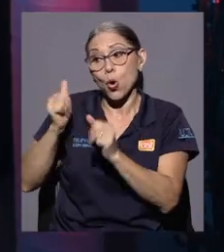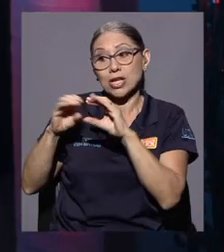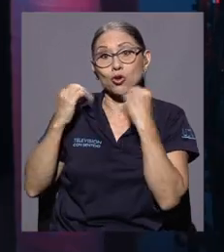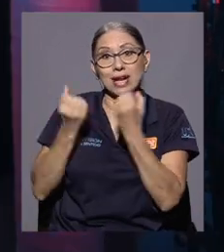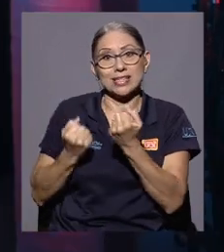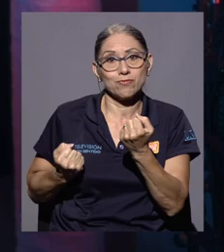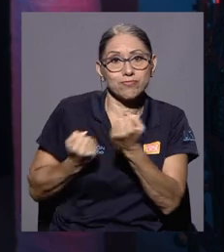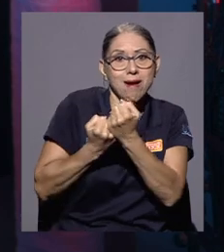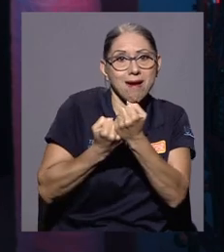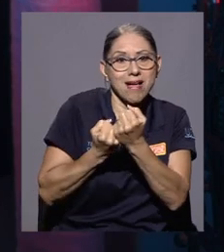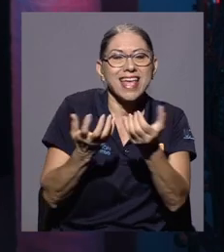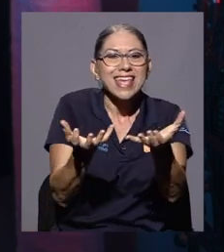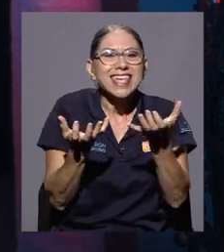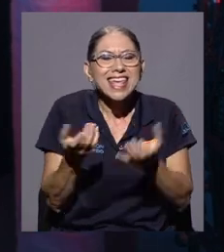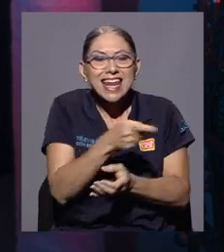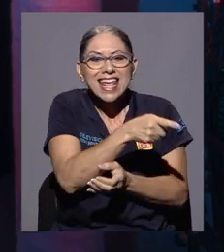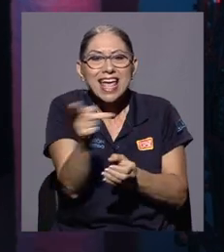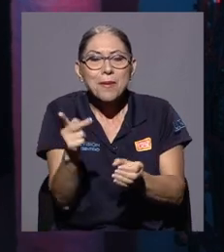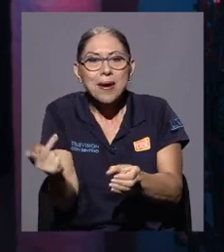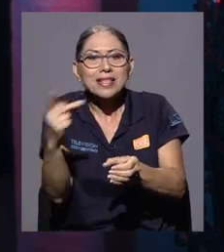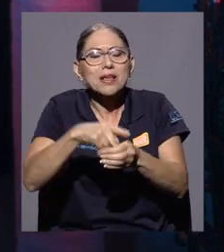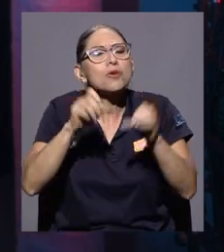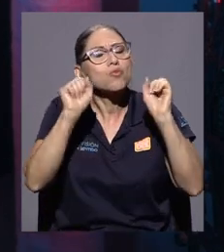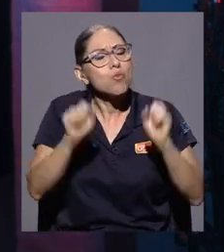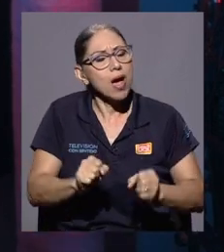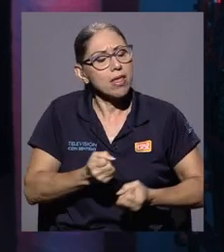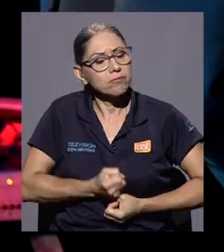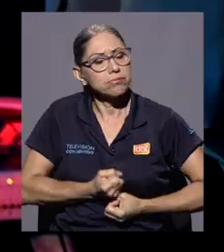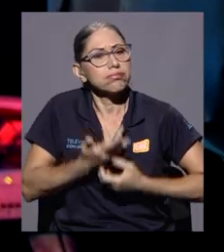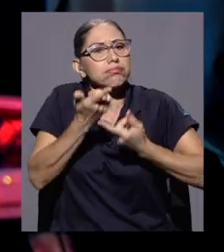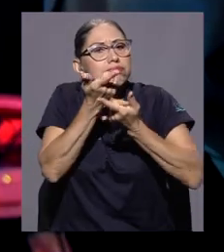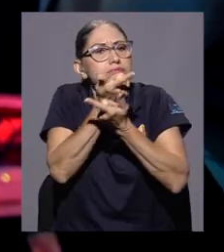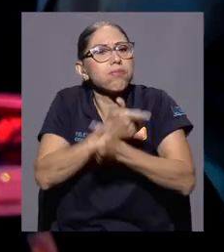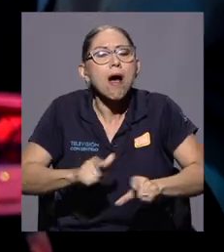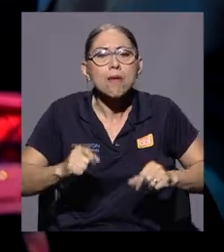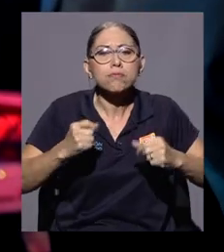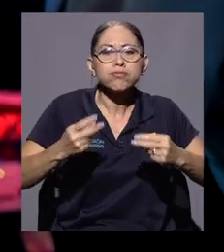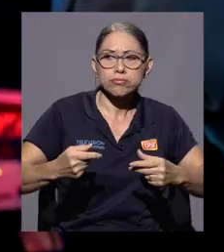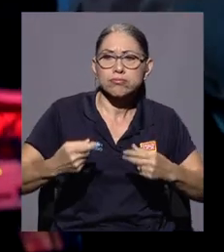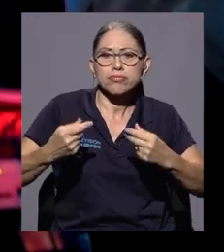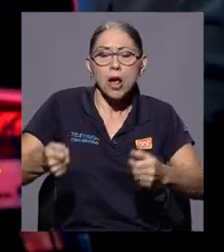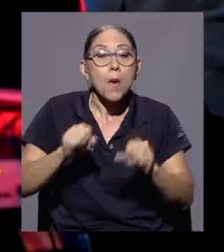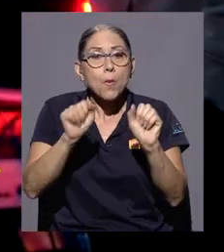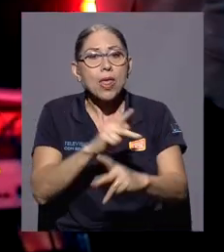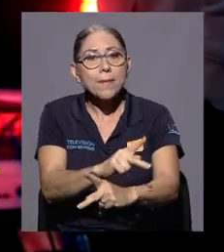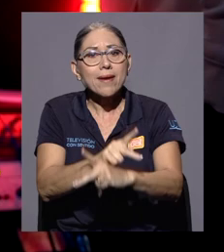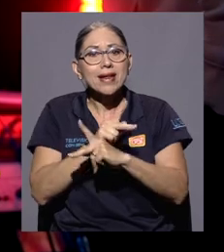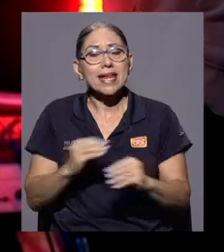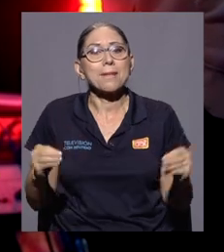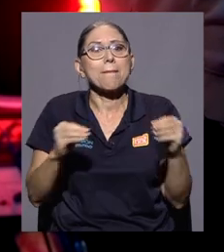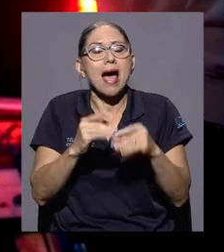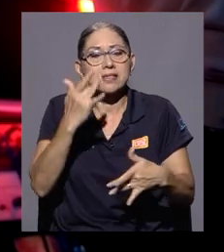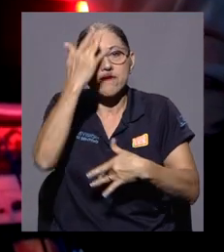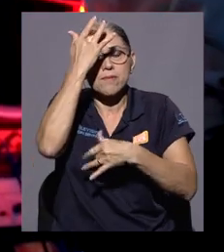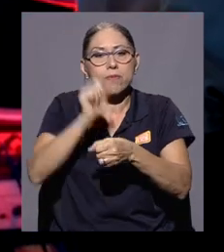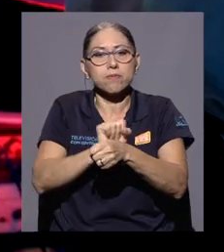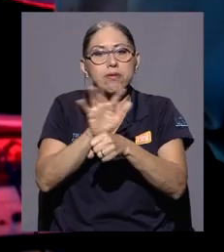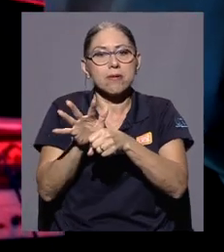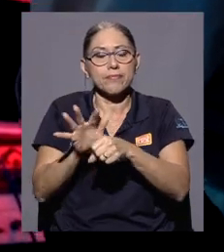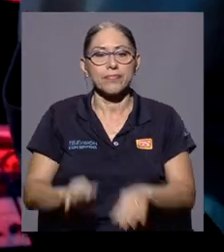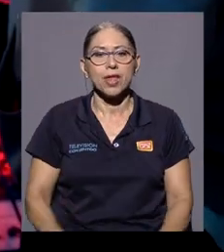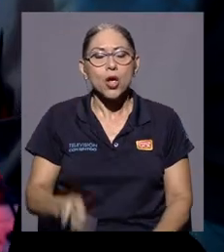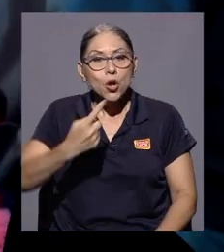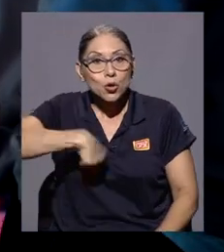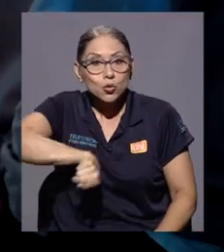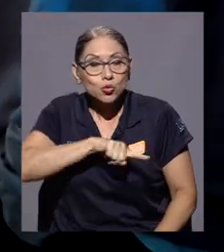organizaciones, busca dar a los participantes un espacio de libre expresión y que contribuyen a prevenir más casos de COVID-19. Sabemos